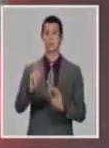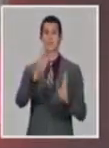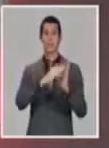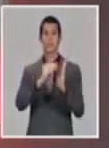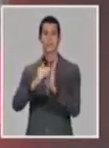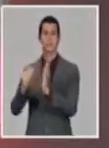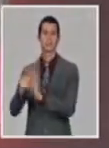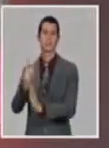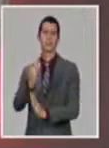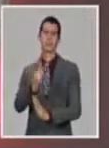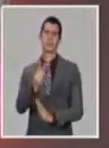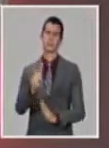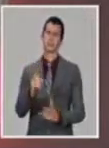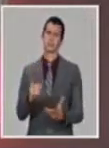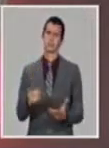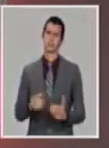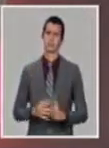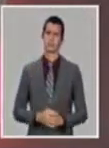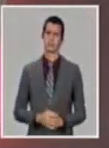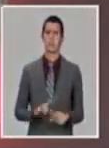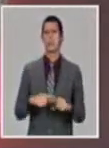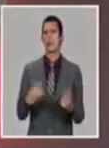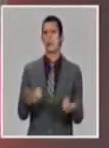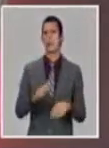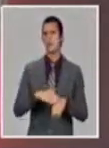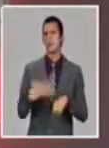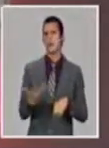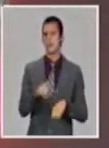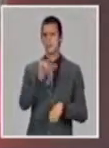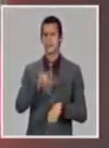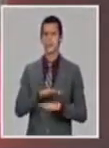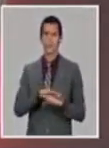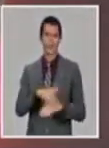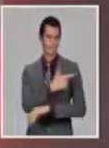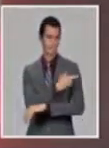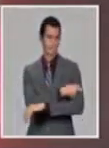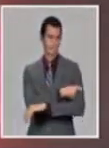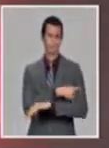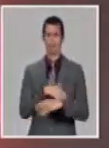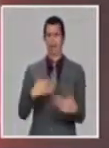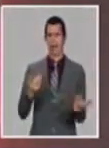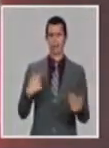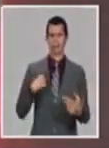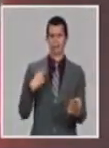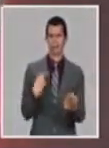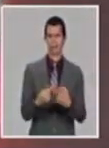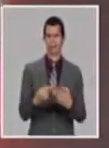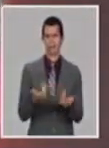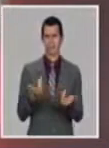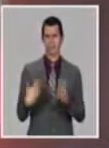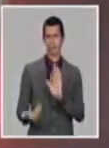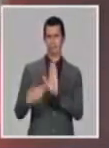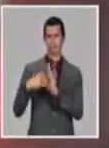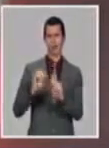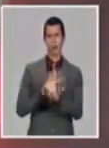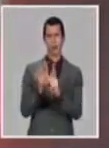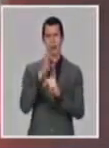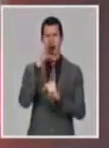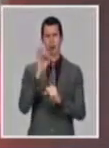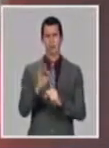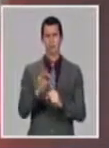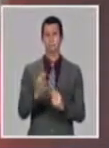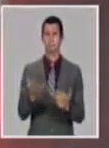La excesiva confianza de los ciudadanos, derivada precisamente de la rápida campaña de vacunación que ha tenido ese país